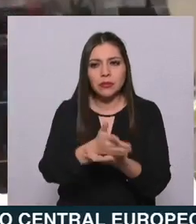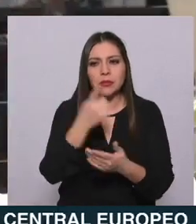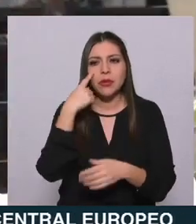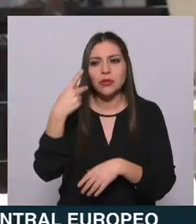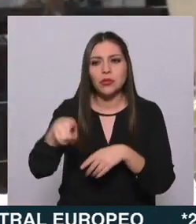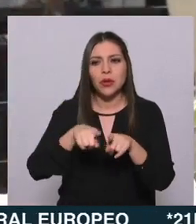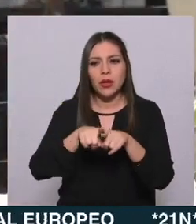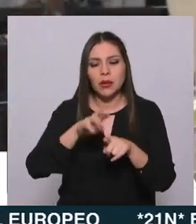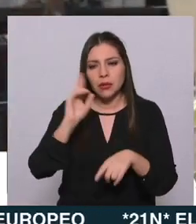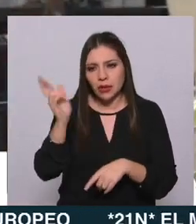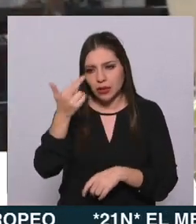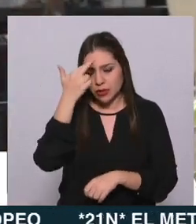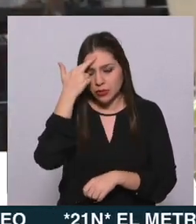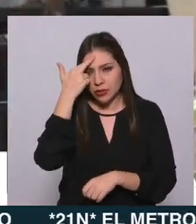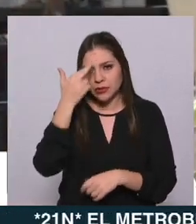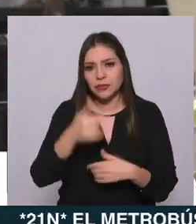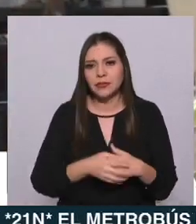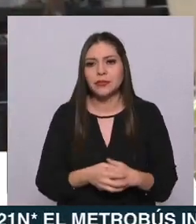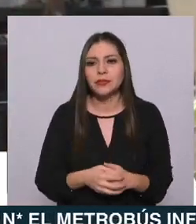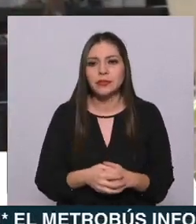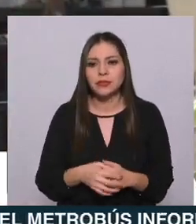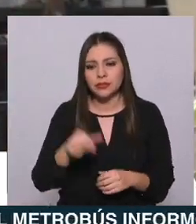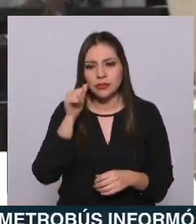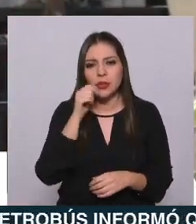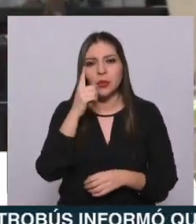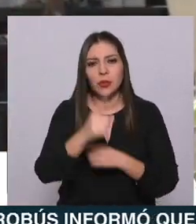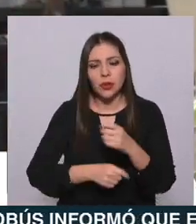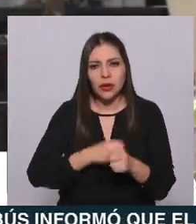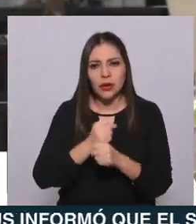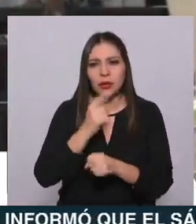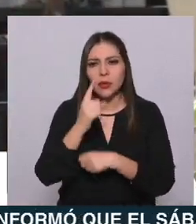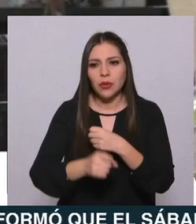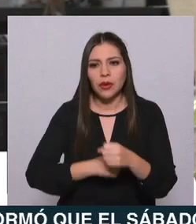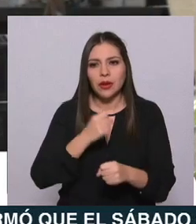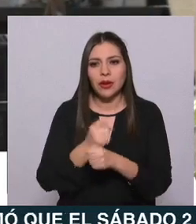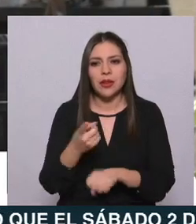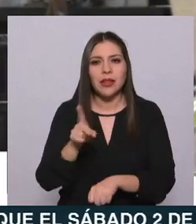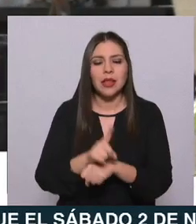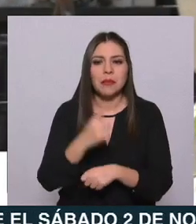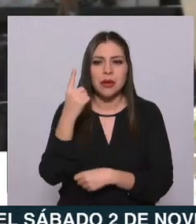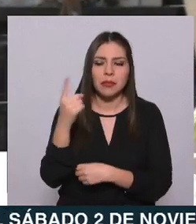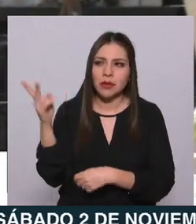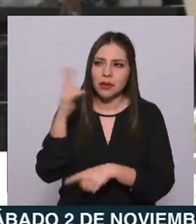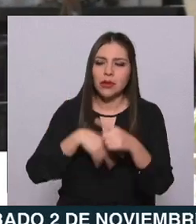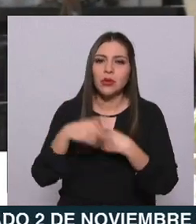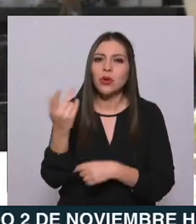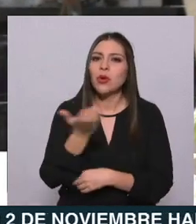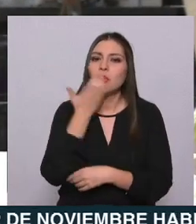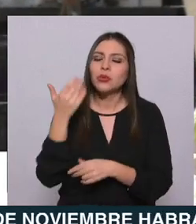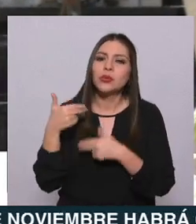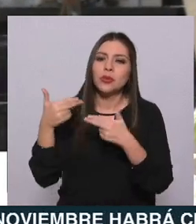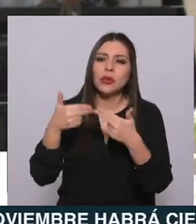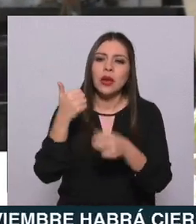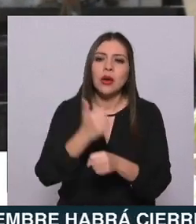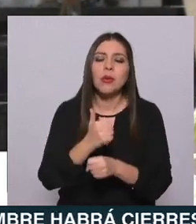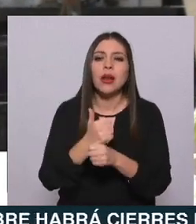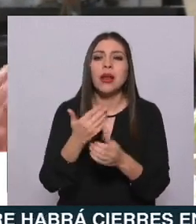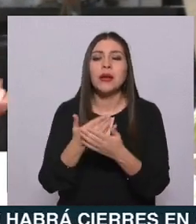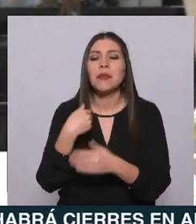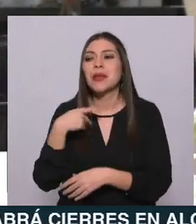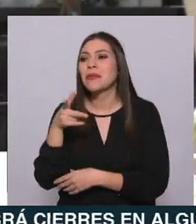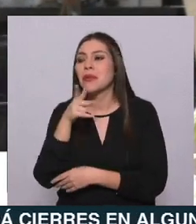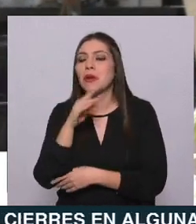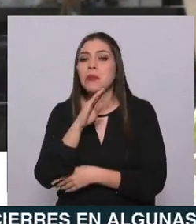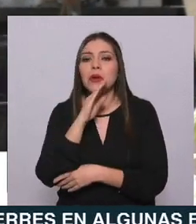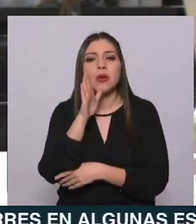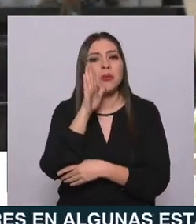Sí, año con año estamos aquí el día 1, ya que es una tradición que seguimos de nuestros abuelos. Y como mis papás ya no pueden venir, o sea, desde